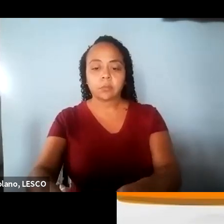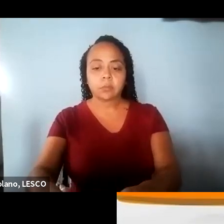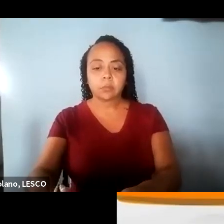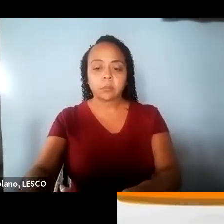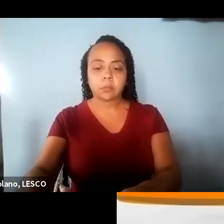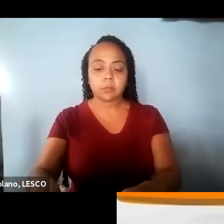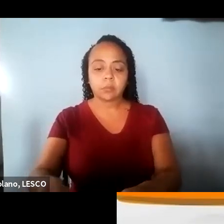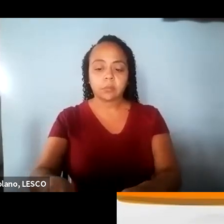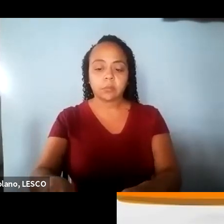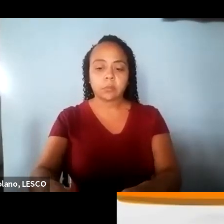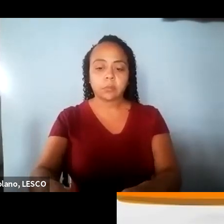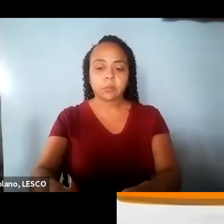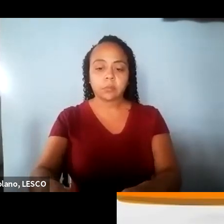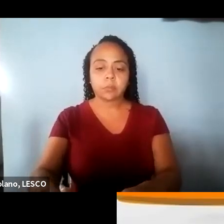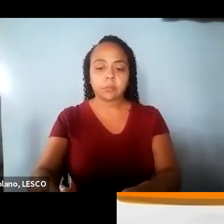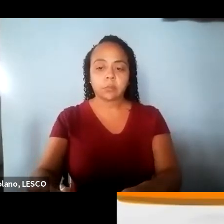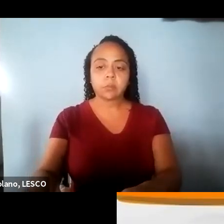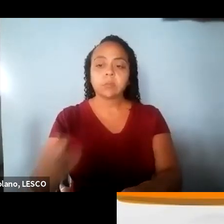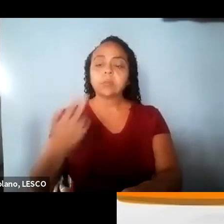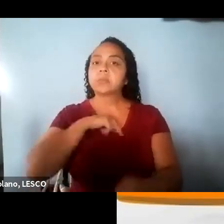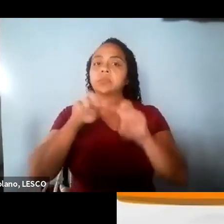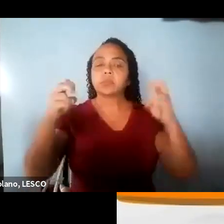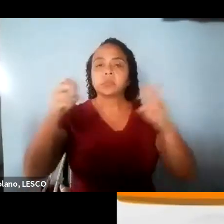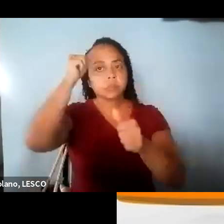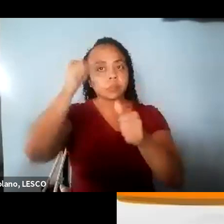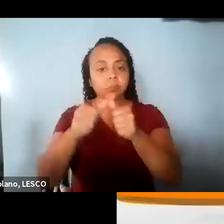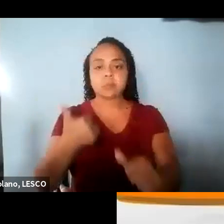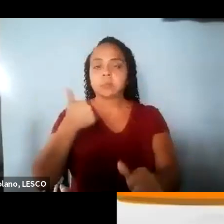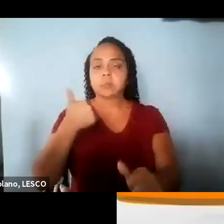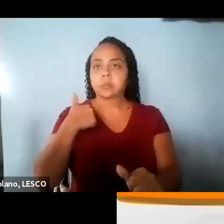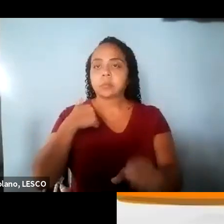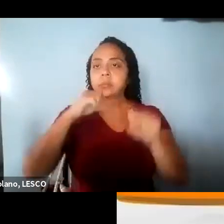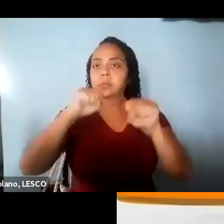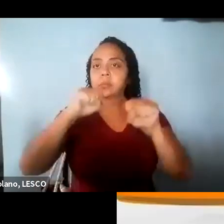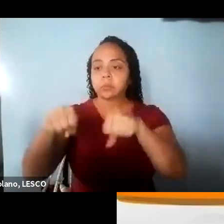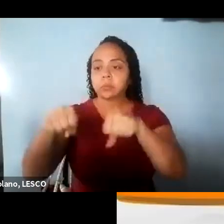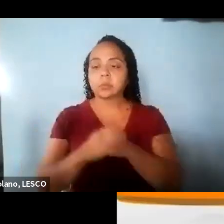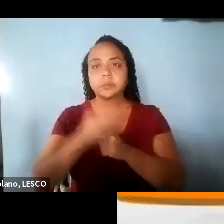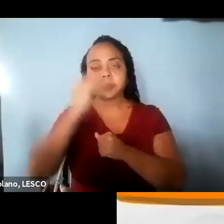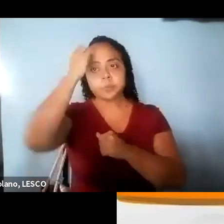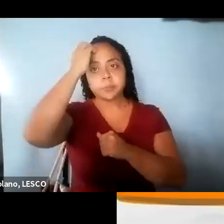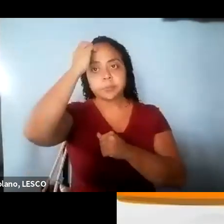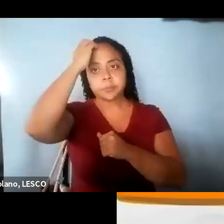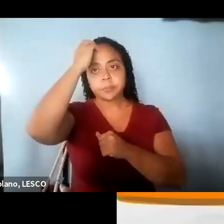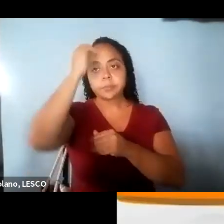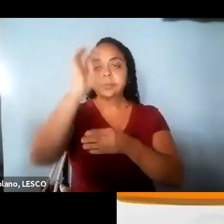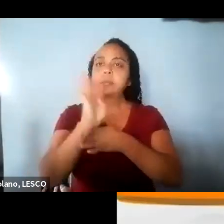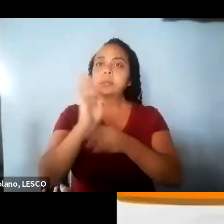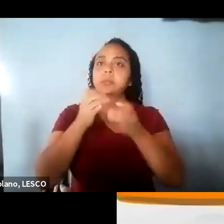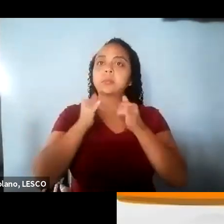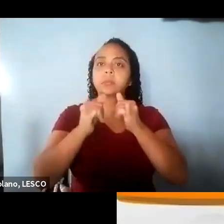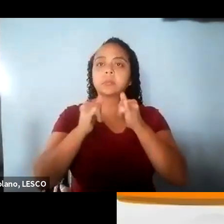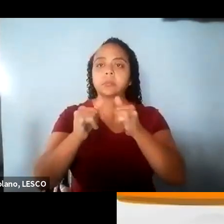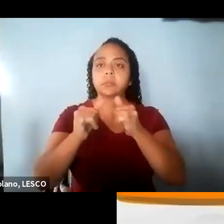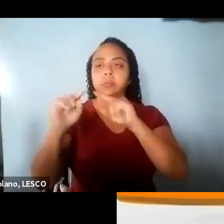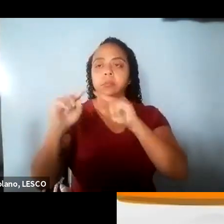para cada uno de ustedes a nuestra audiencia les recordamos que tenemos la posibilidad de transmisión simultánea en el lado derecho de su